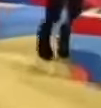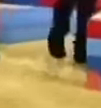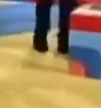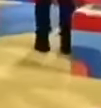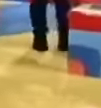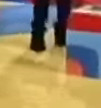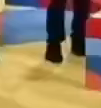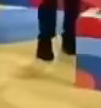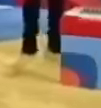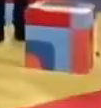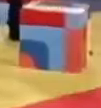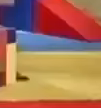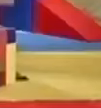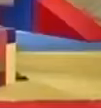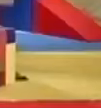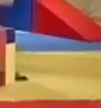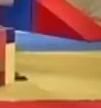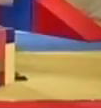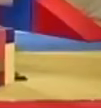gustar.